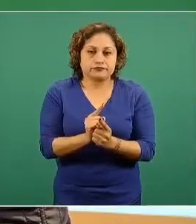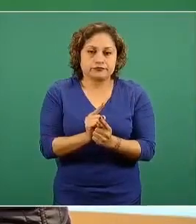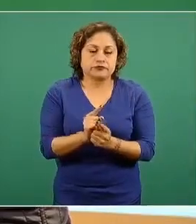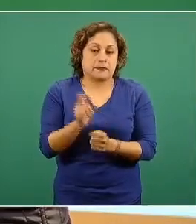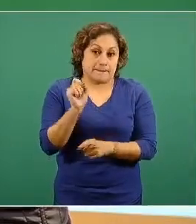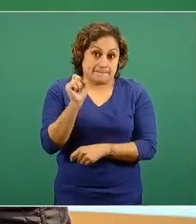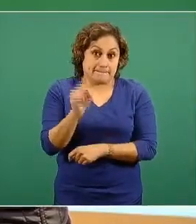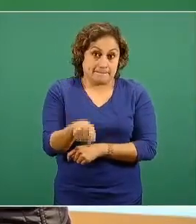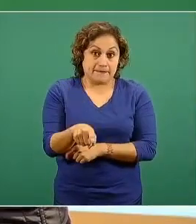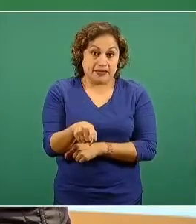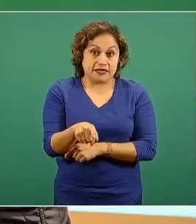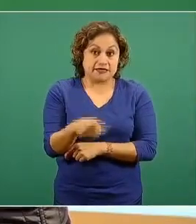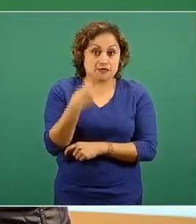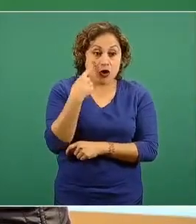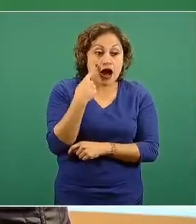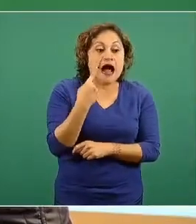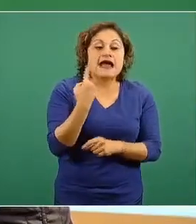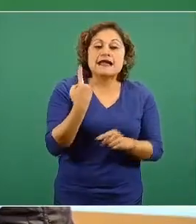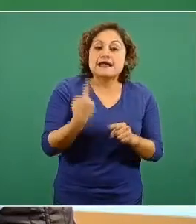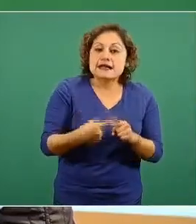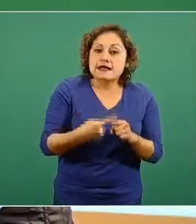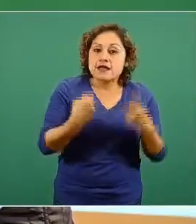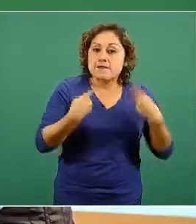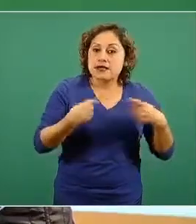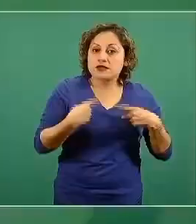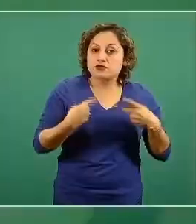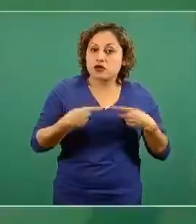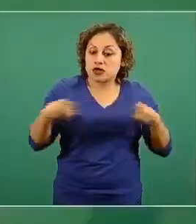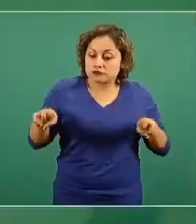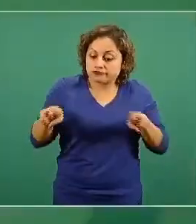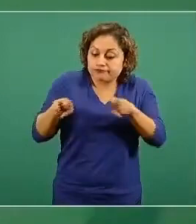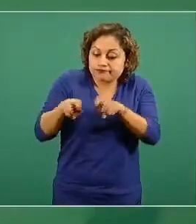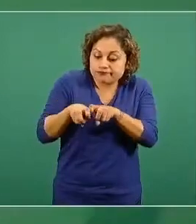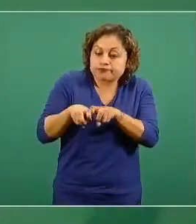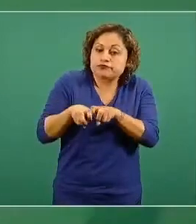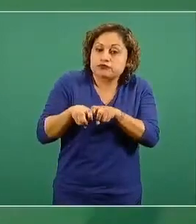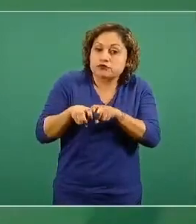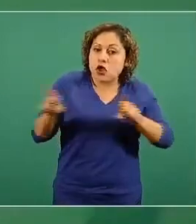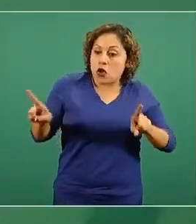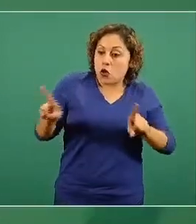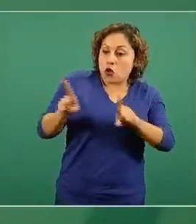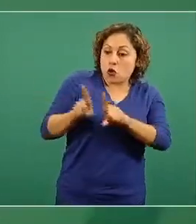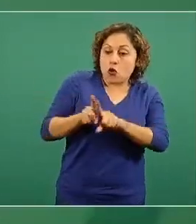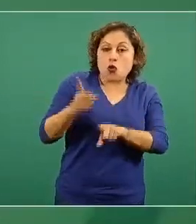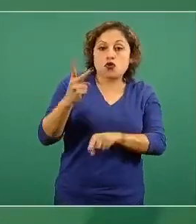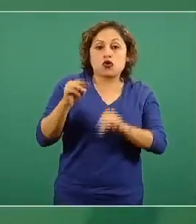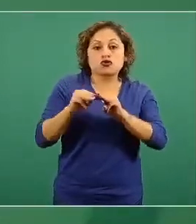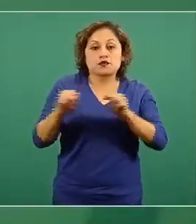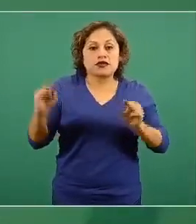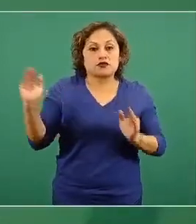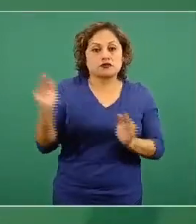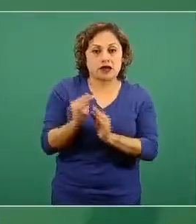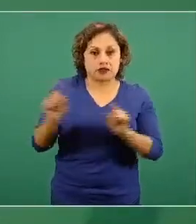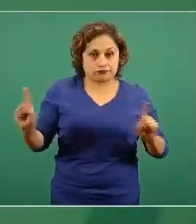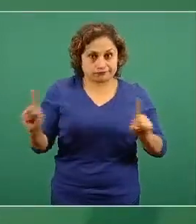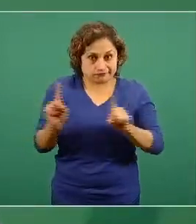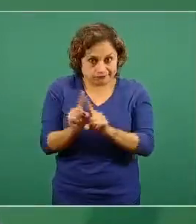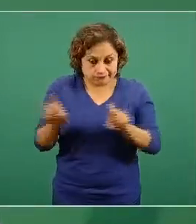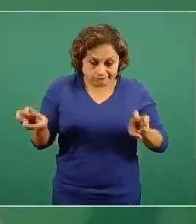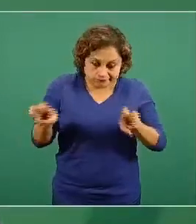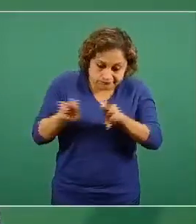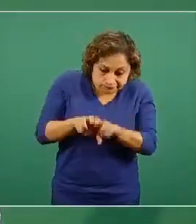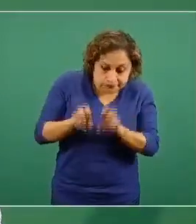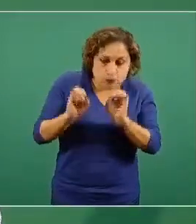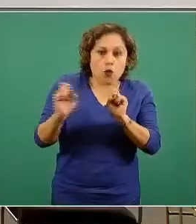definición de contacto, que es básicamente haber estado a menos de 2 metros de la persona por un tiempo